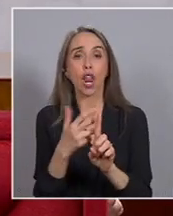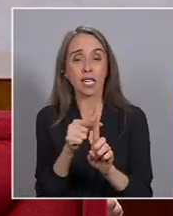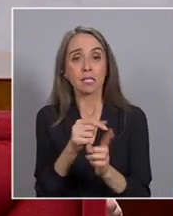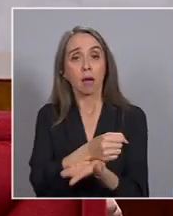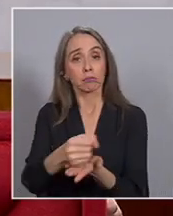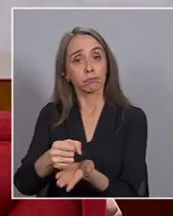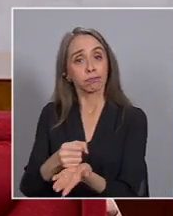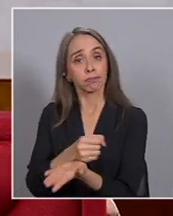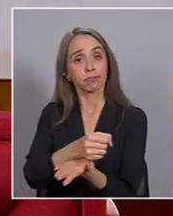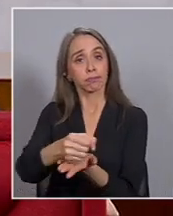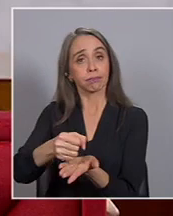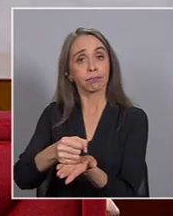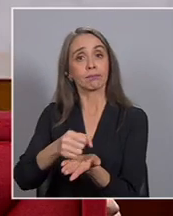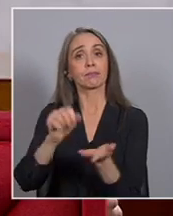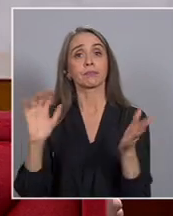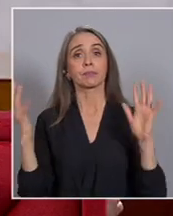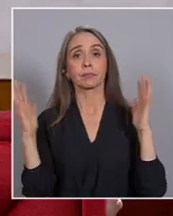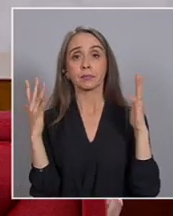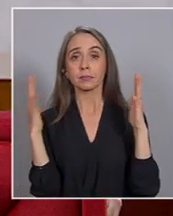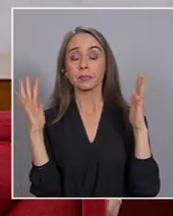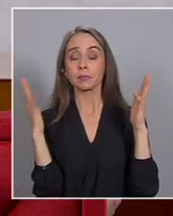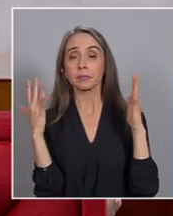está tramitando